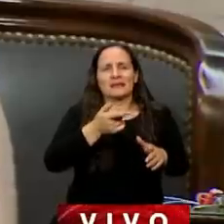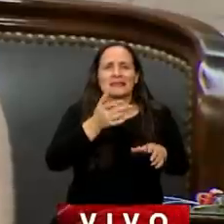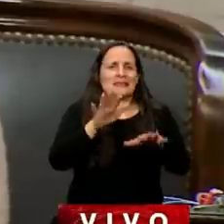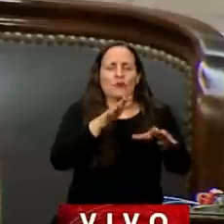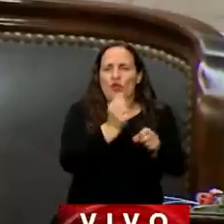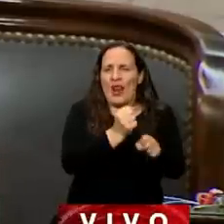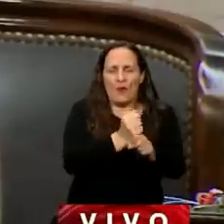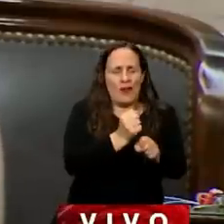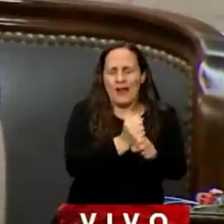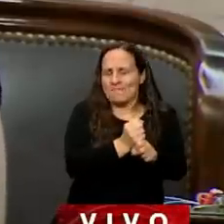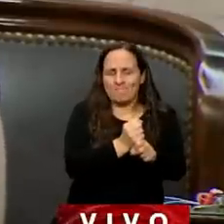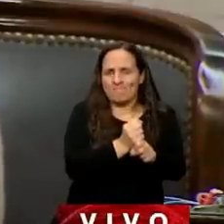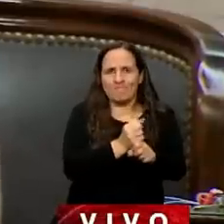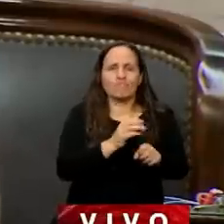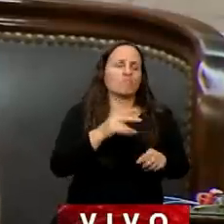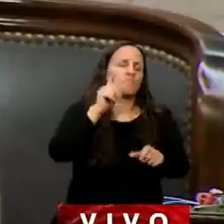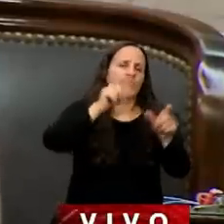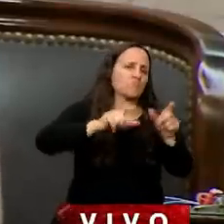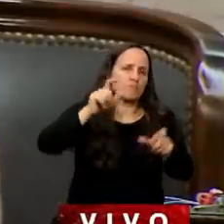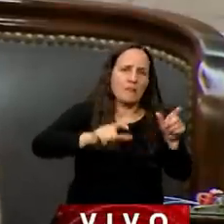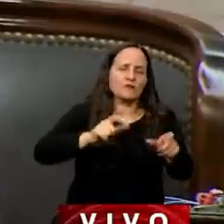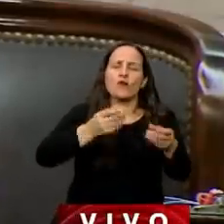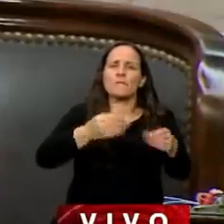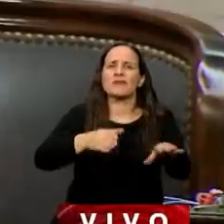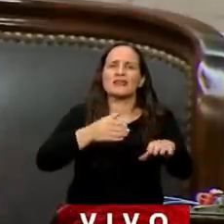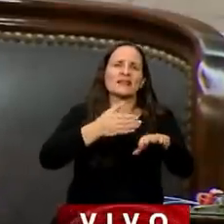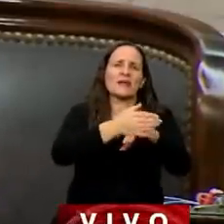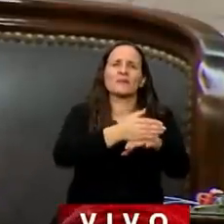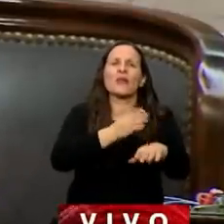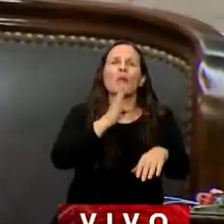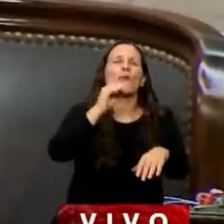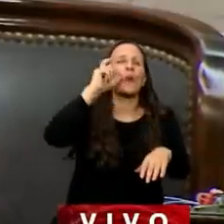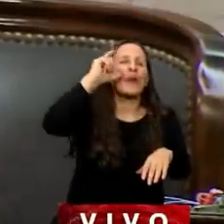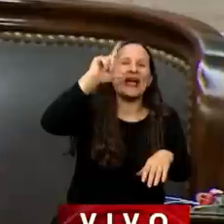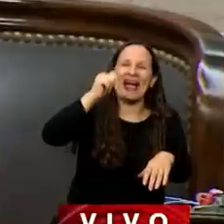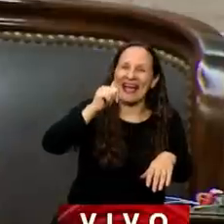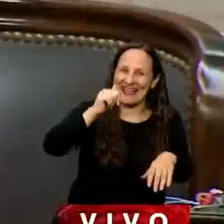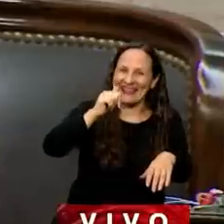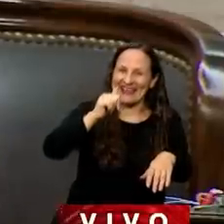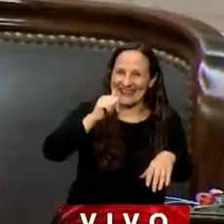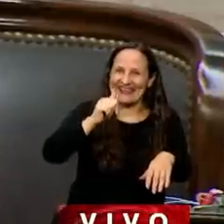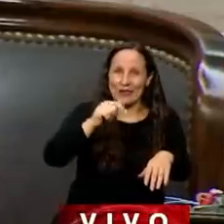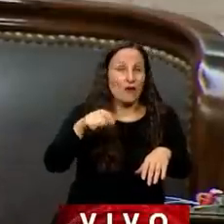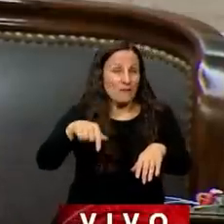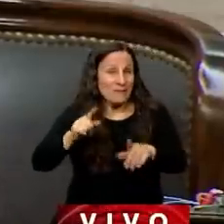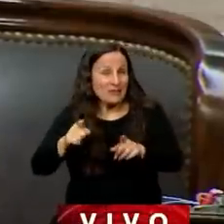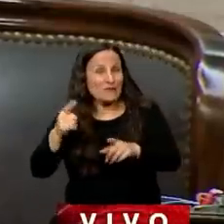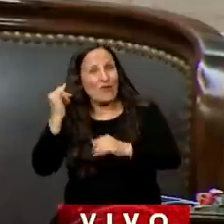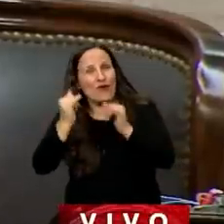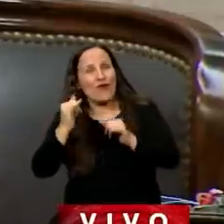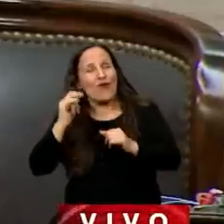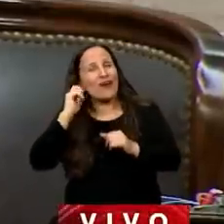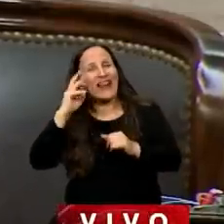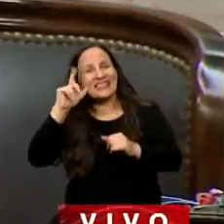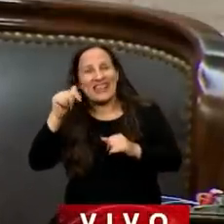La mayoría de nuestras enfermeras y enfermeros ingresan a través del sistema de becas, y lo decía hoy Graciela, entre 8.000 y